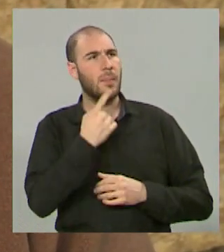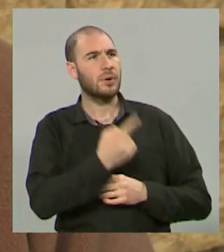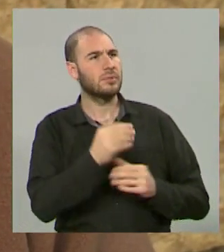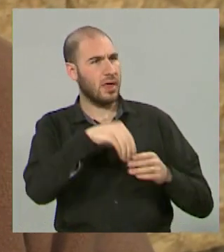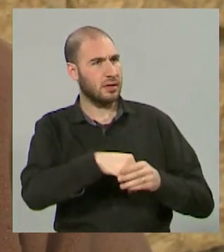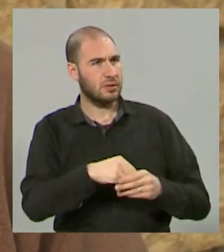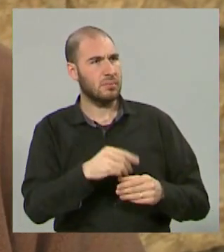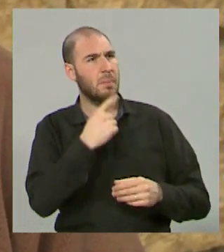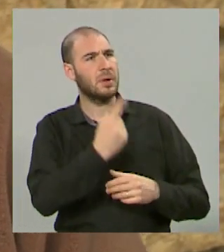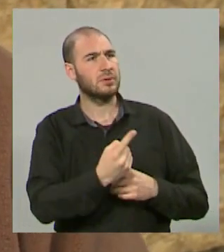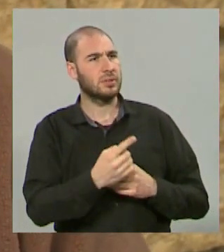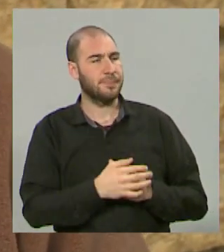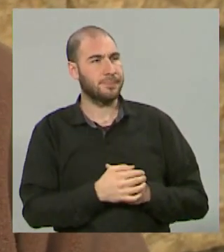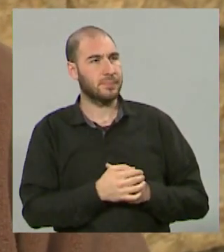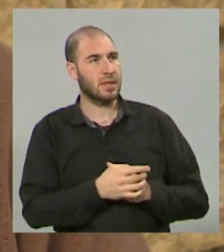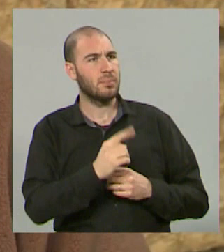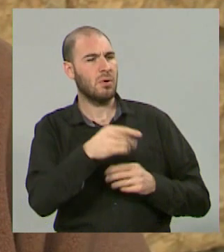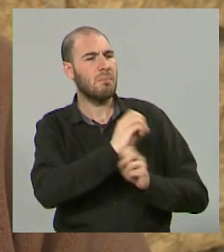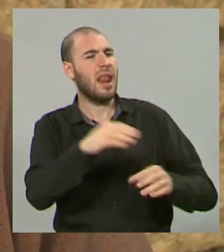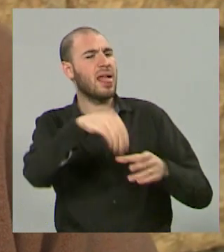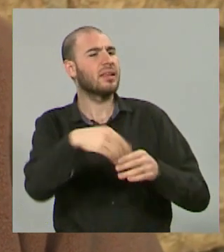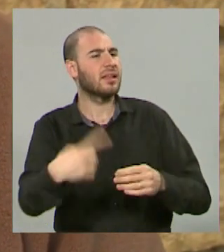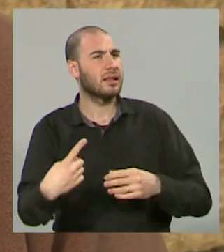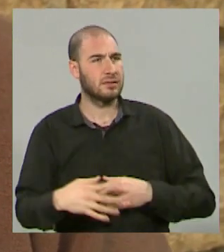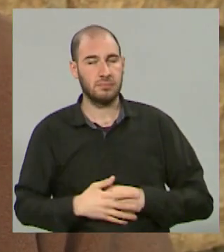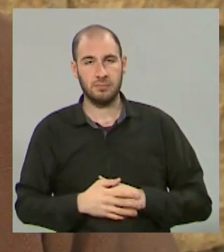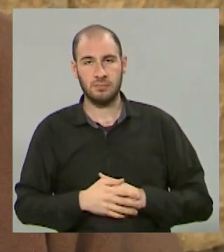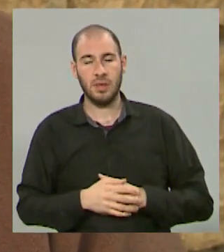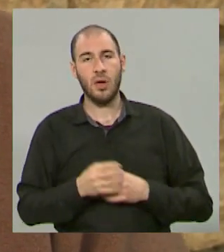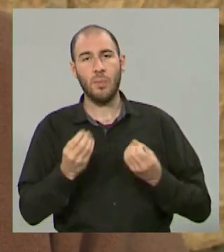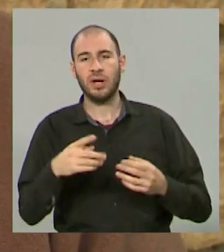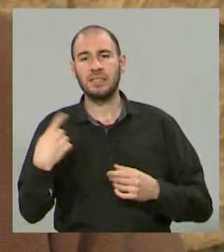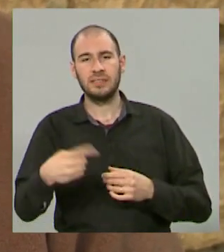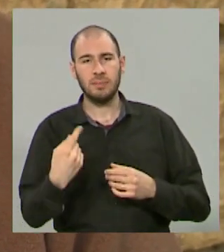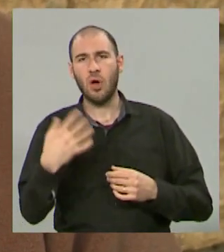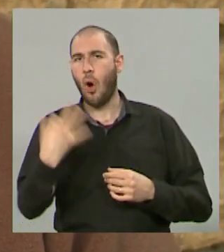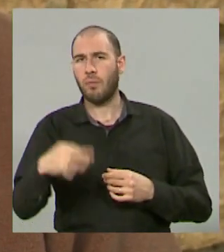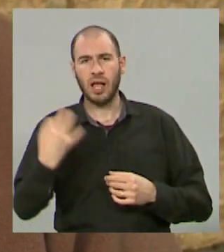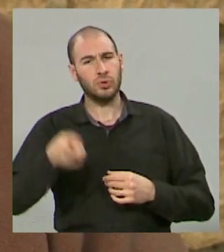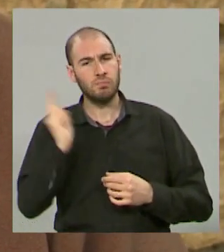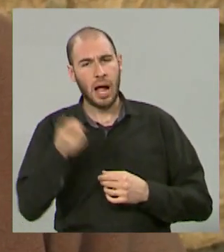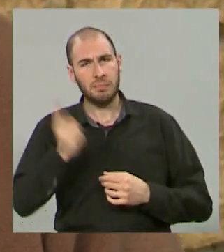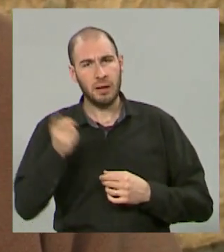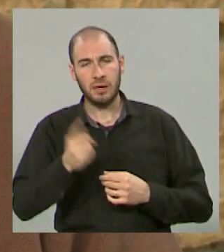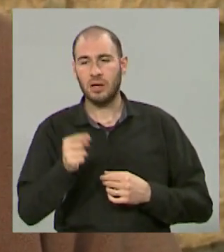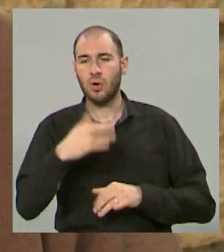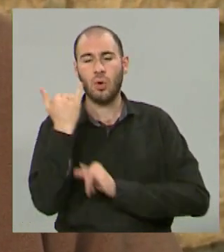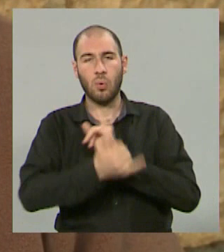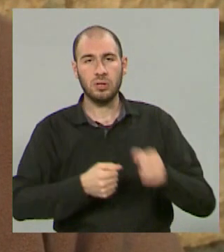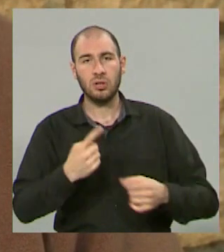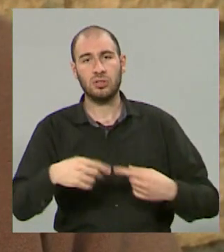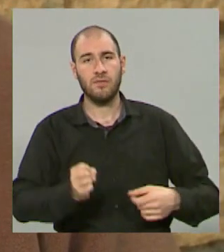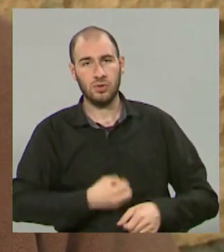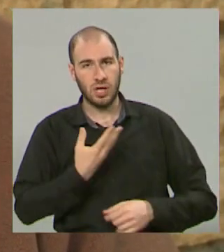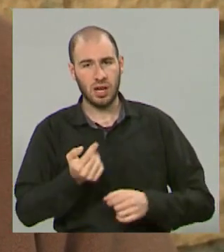organización? Sí. ¿Y qué malo veías ahí adentro? Y porque siempre era todo obligatorio, o sea, ellos decían que eran horas